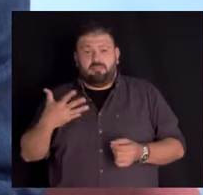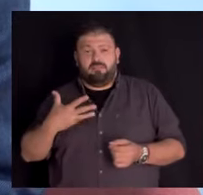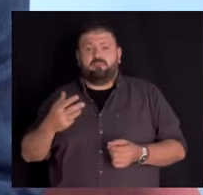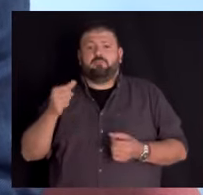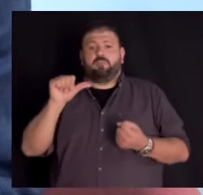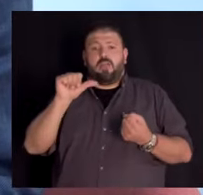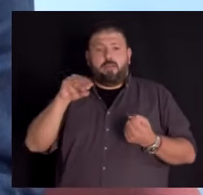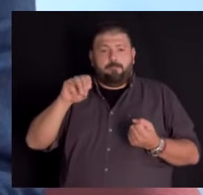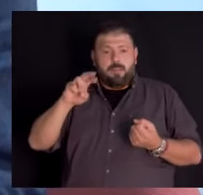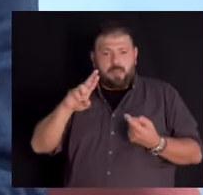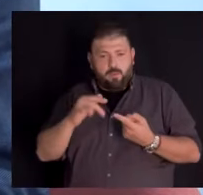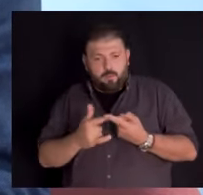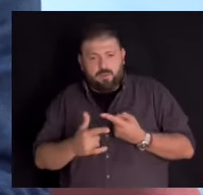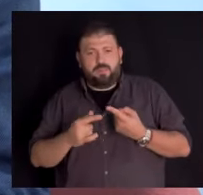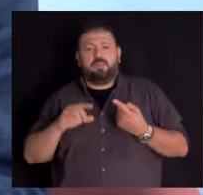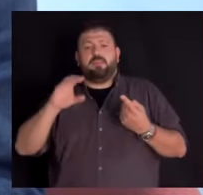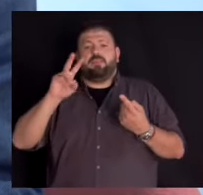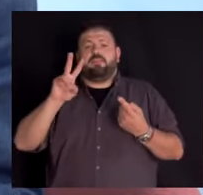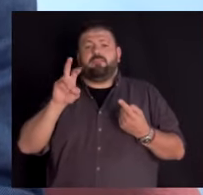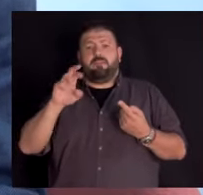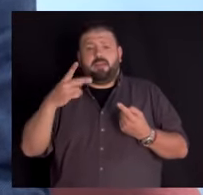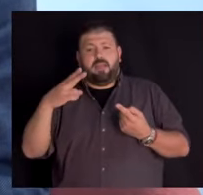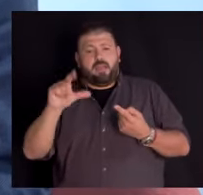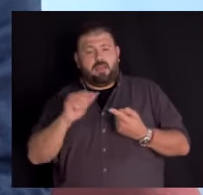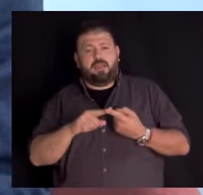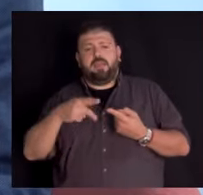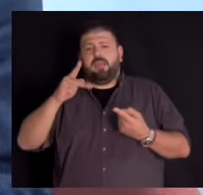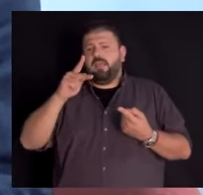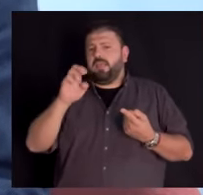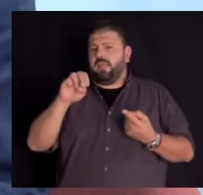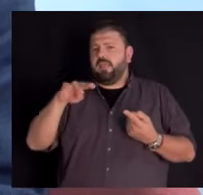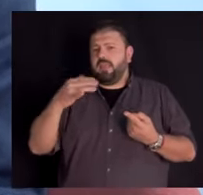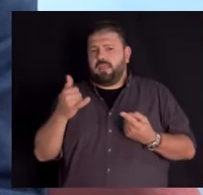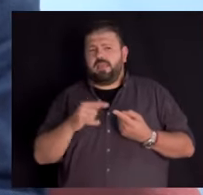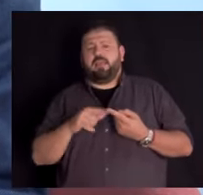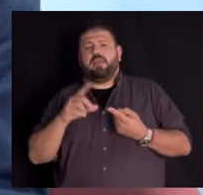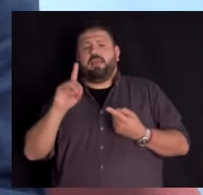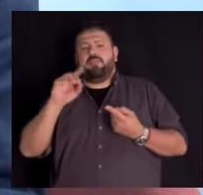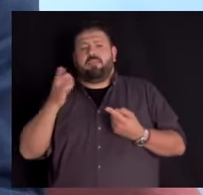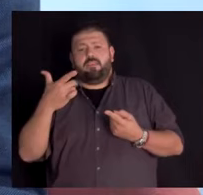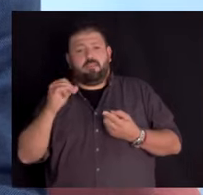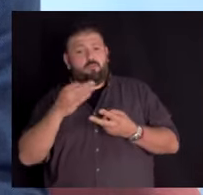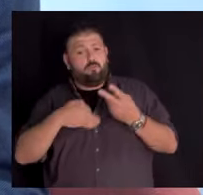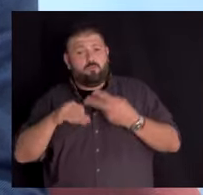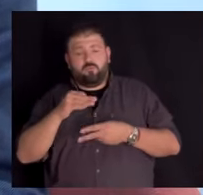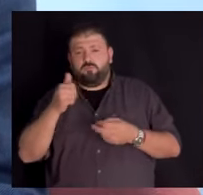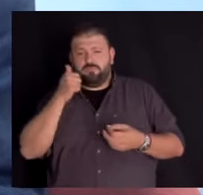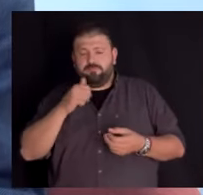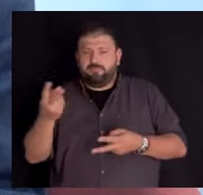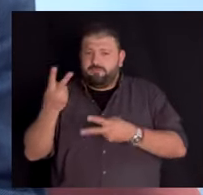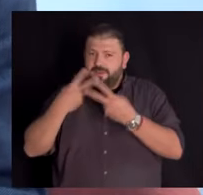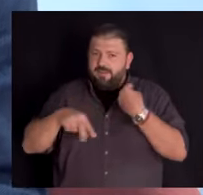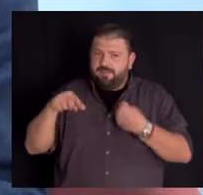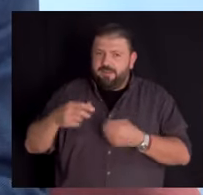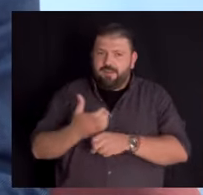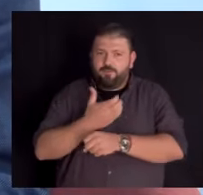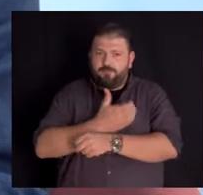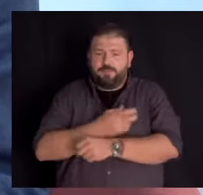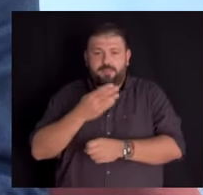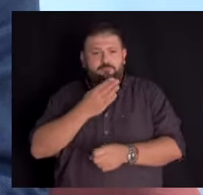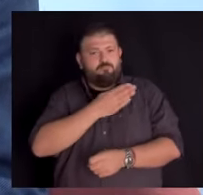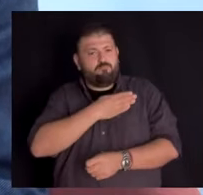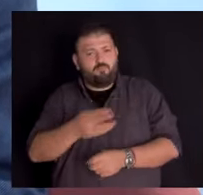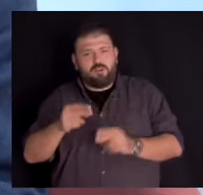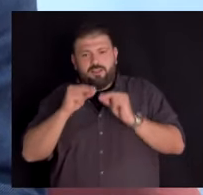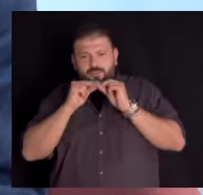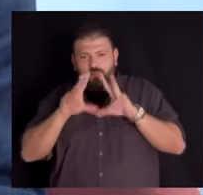Mauri Vergara, va a estar Diego Calderón, va a estar Kenia Vergara. Nos va a estar acompañando, como siempre, con buenas noticias. De verdad, no se lo pueden perder. Compártanlo